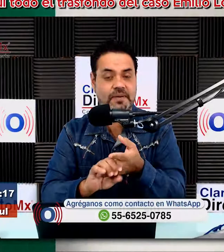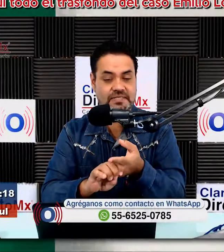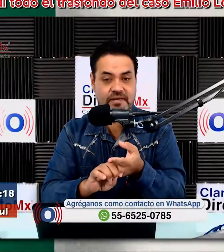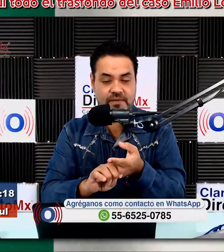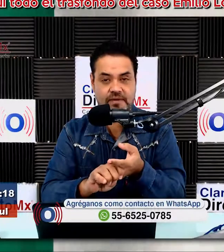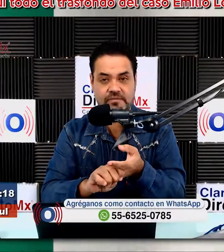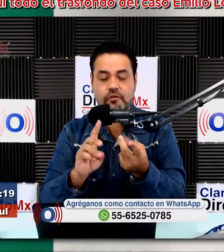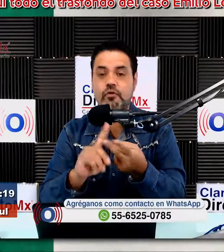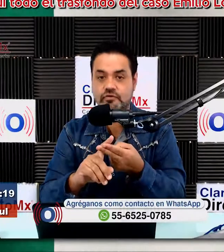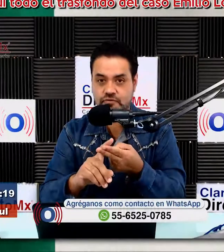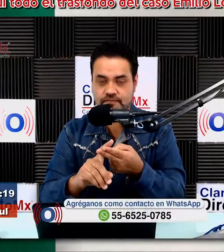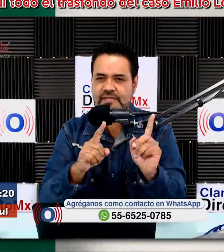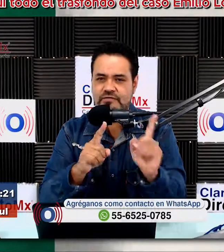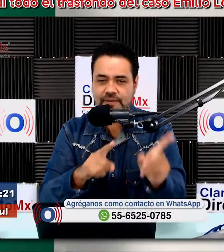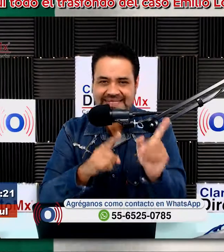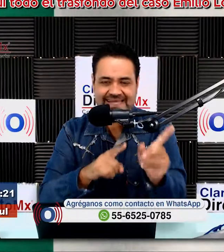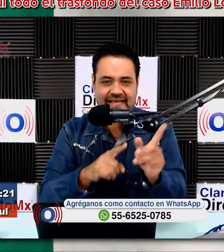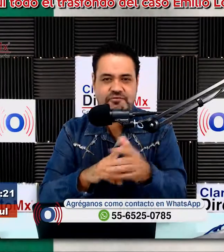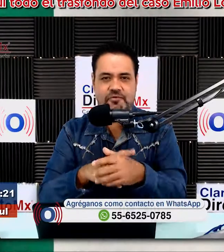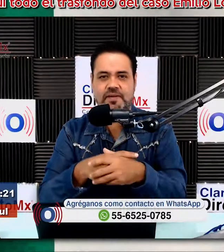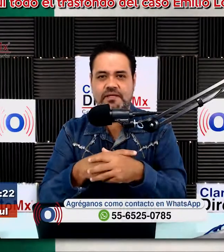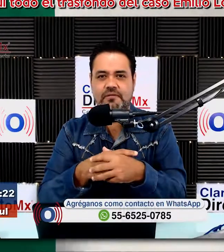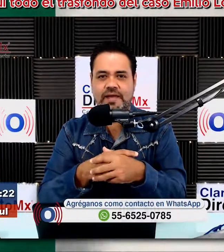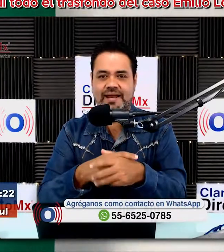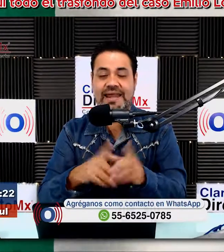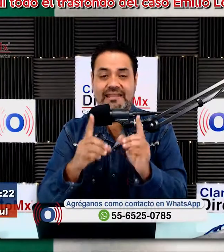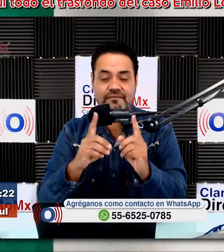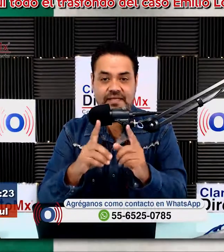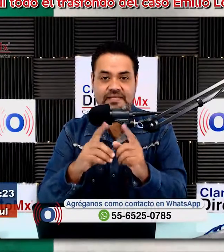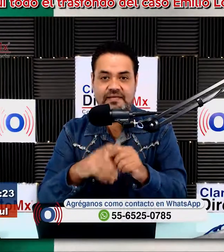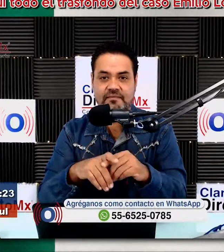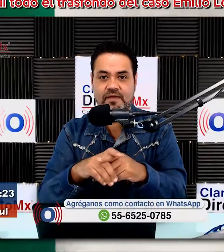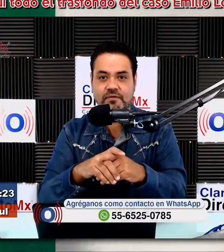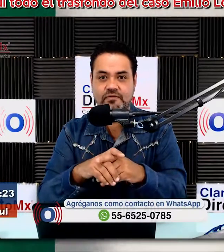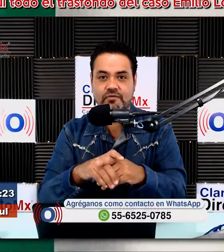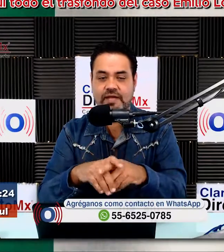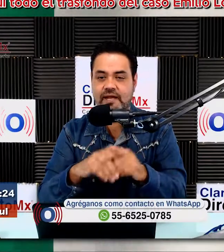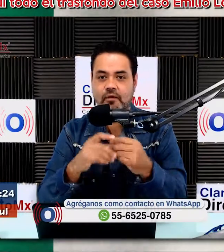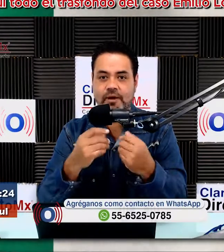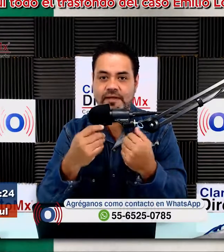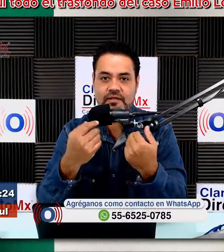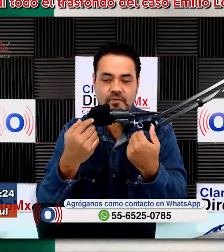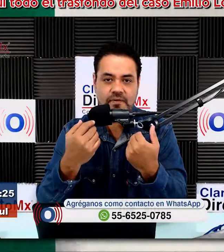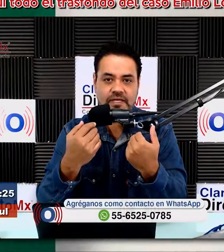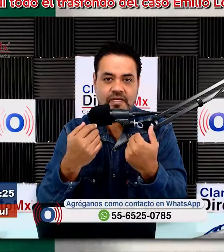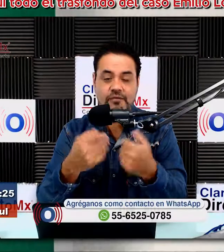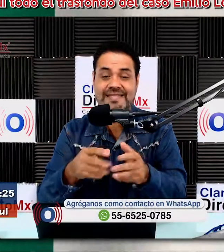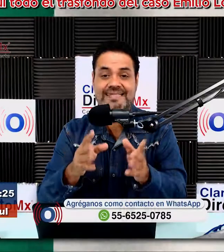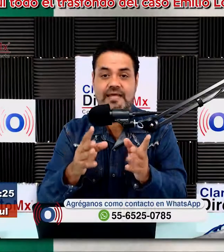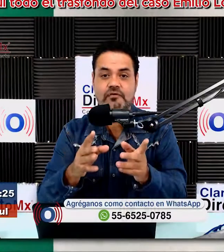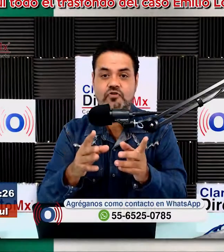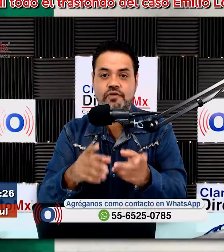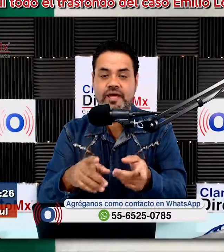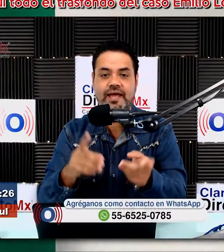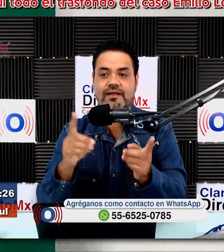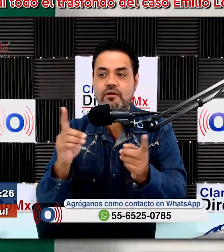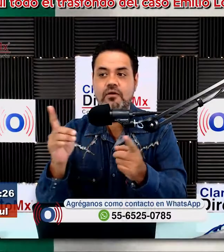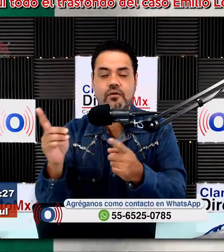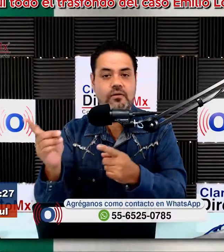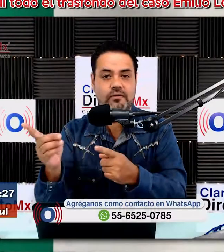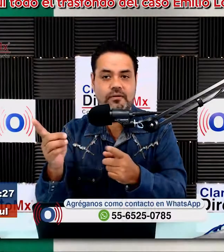algunos ya prescribieron. Dos. Sobre este caso en lo particular, la defensa de Emilio Lozoya lo ha venido protegiendo desde que